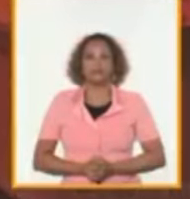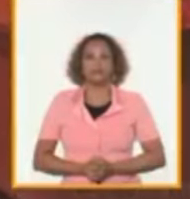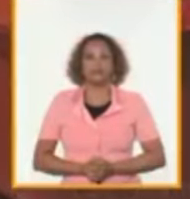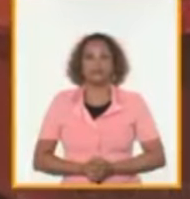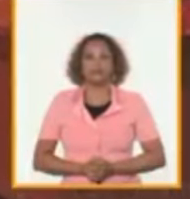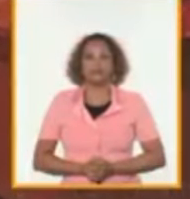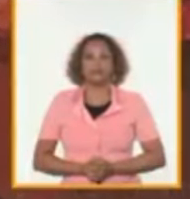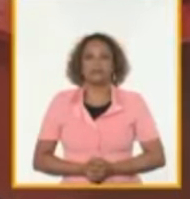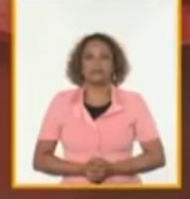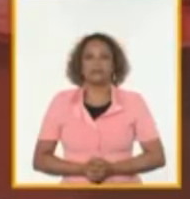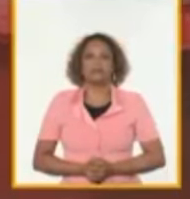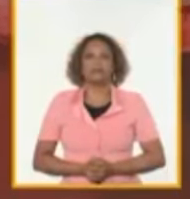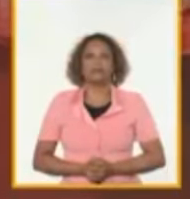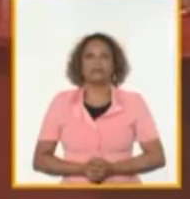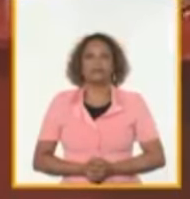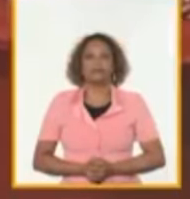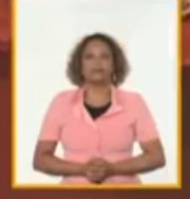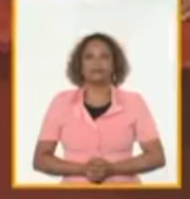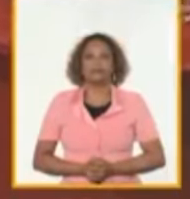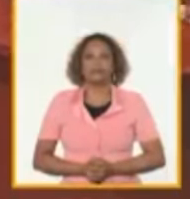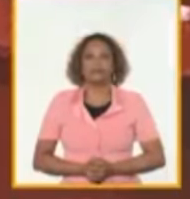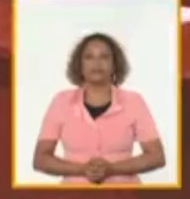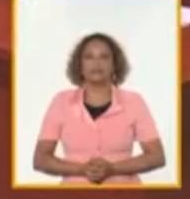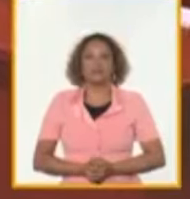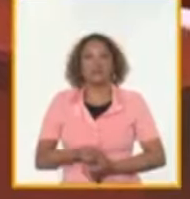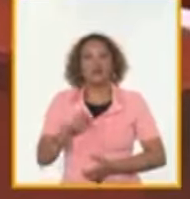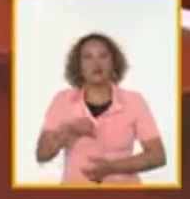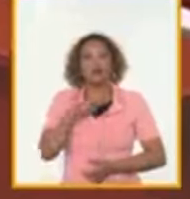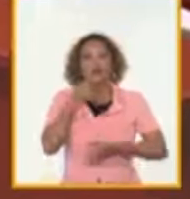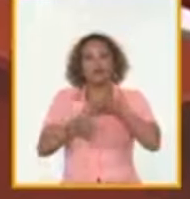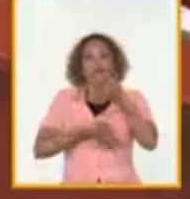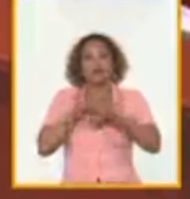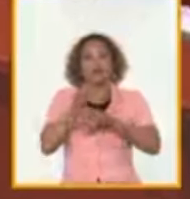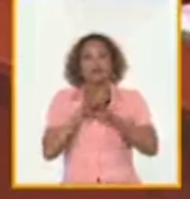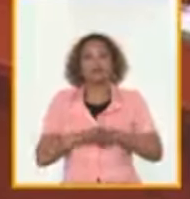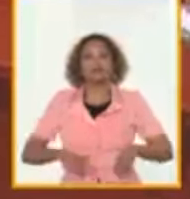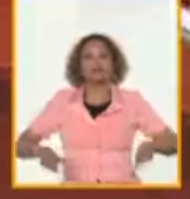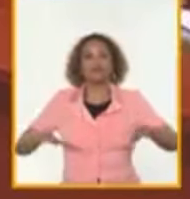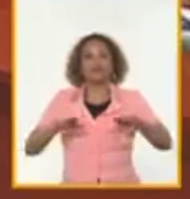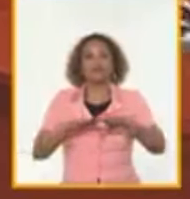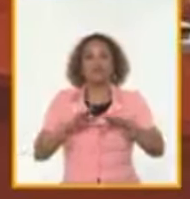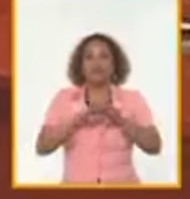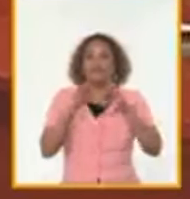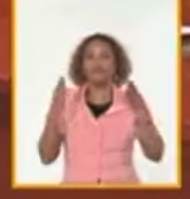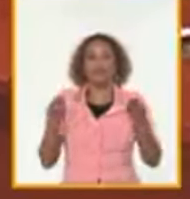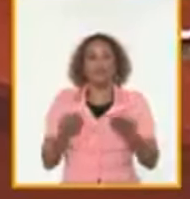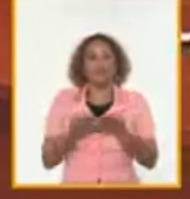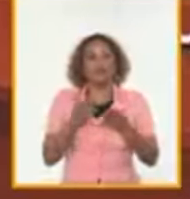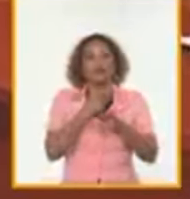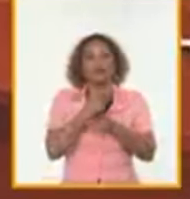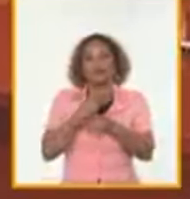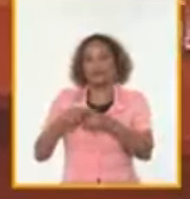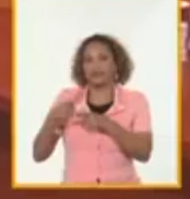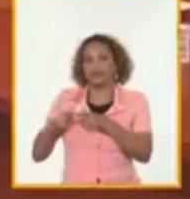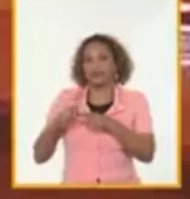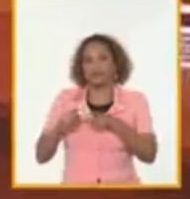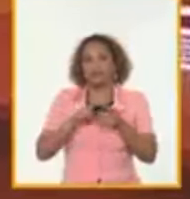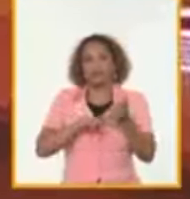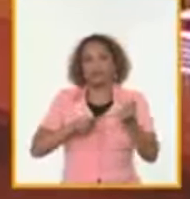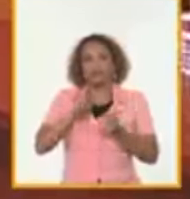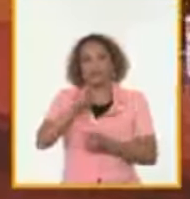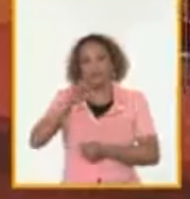redonda por supuesto los pilongo hablaremos en esta mesa pero también de los remedian Y de todos los villac lareños de esta